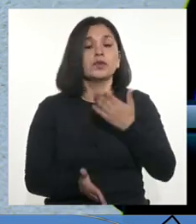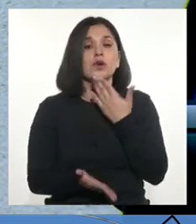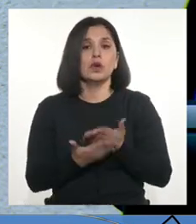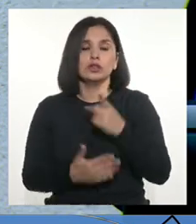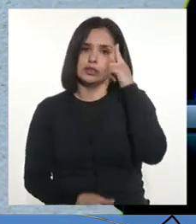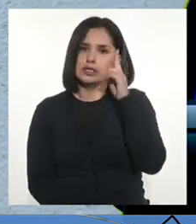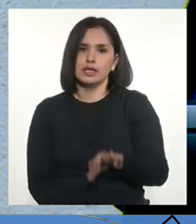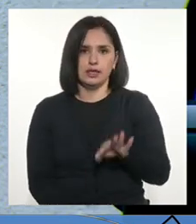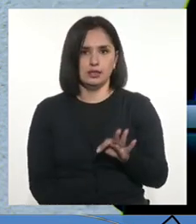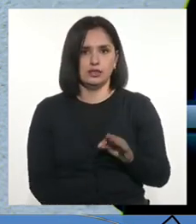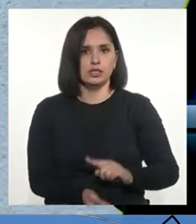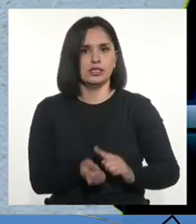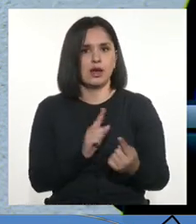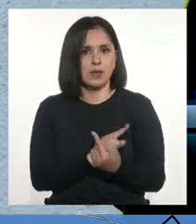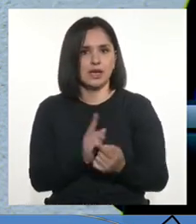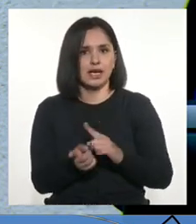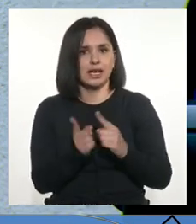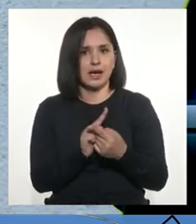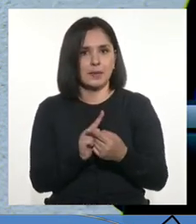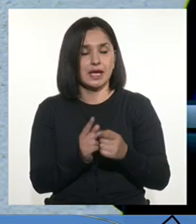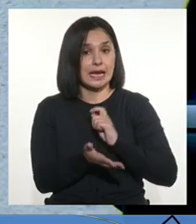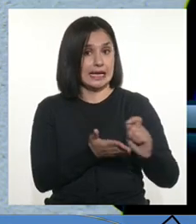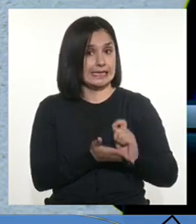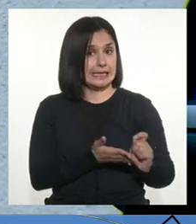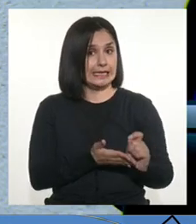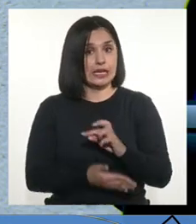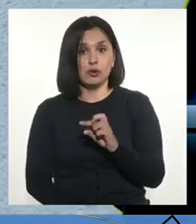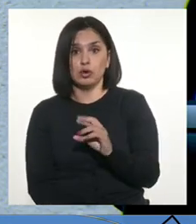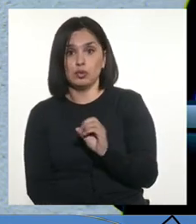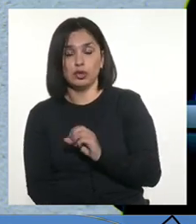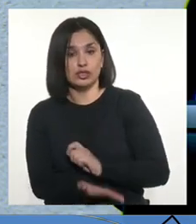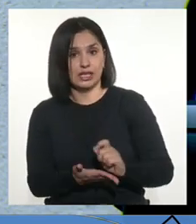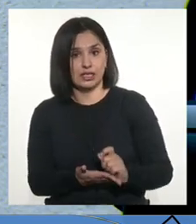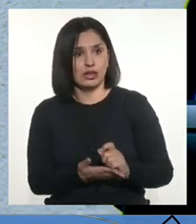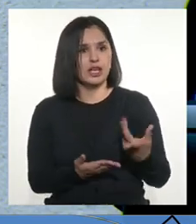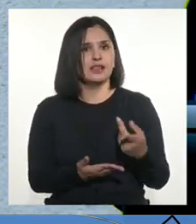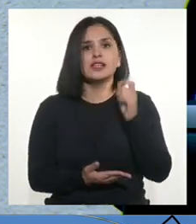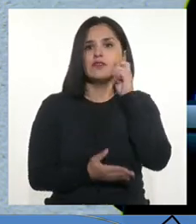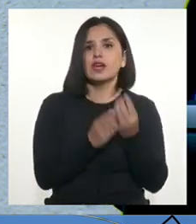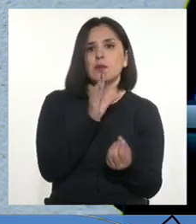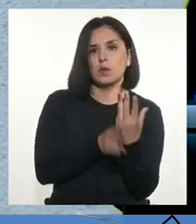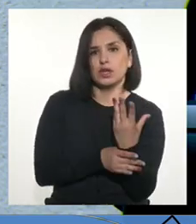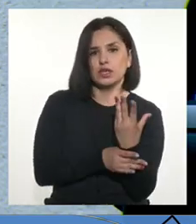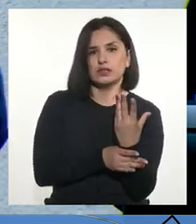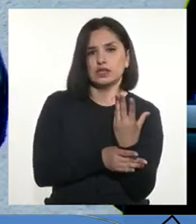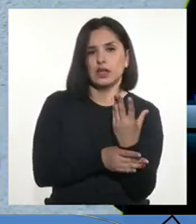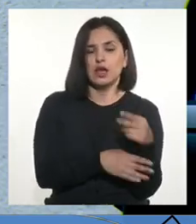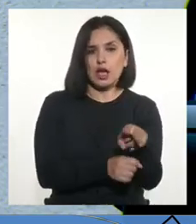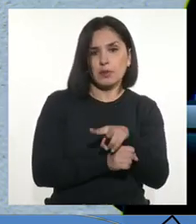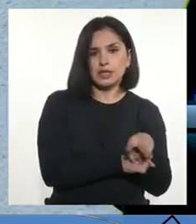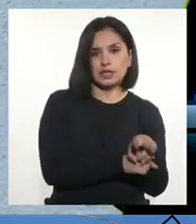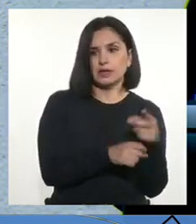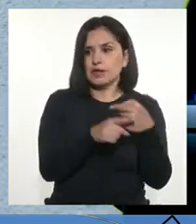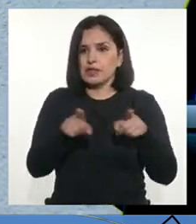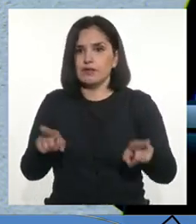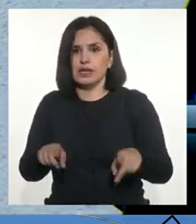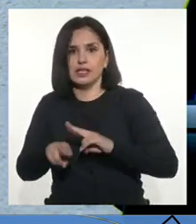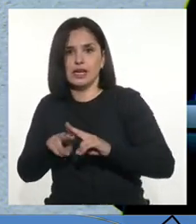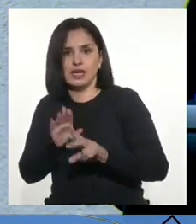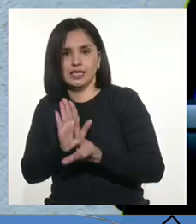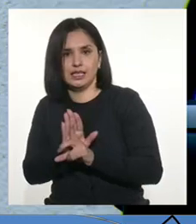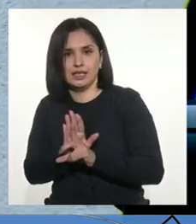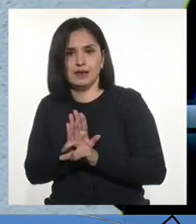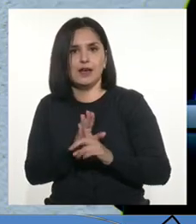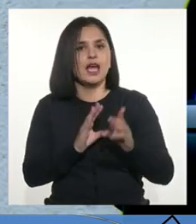que se iba a modificar y a cambiar el secretario y prosecretario era para modernizar tenía una dimensión administrativa pero otra distinta a la legislativa y otra